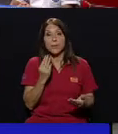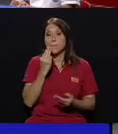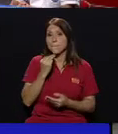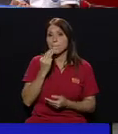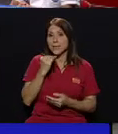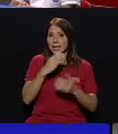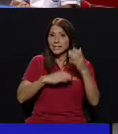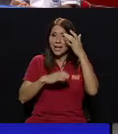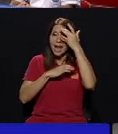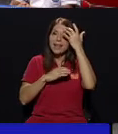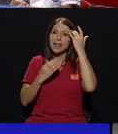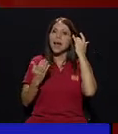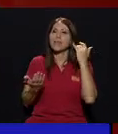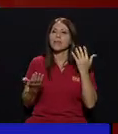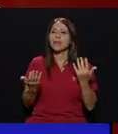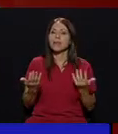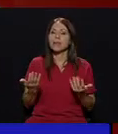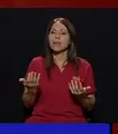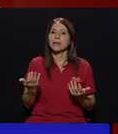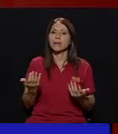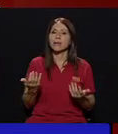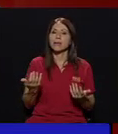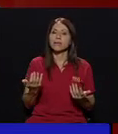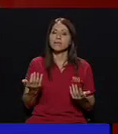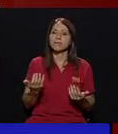Una miel es de calidad, en este caso,